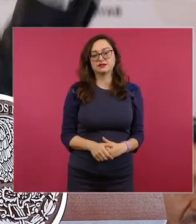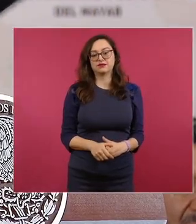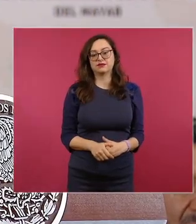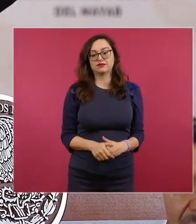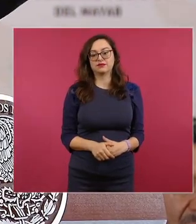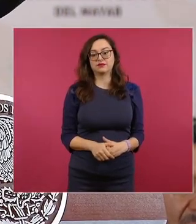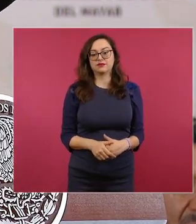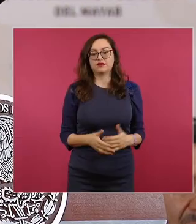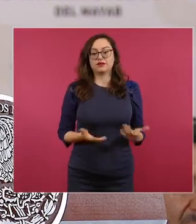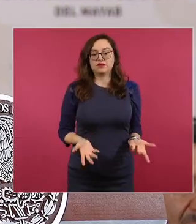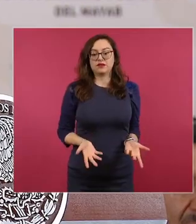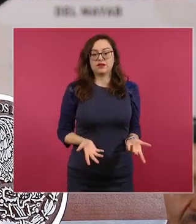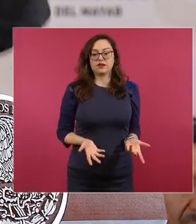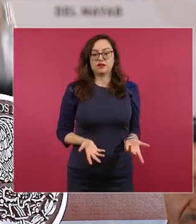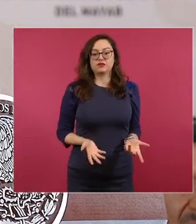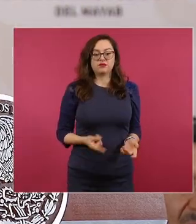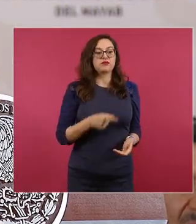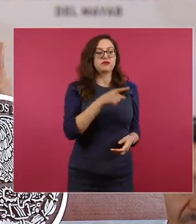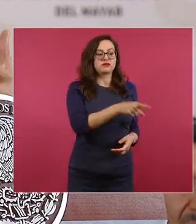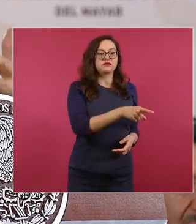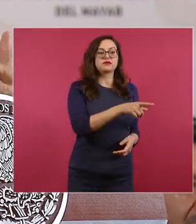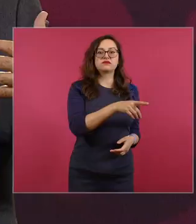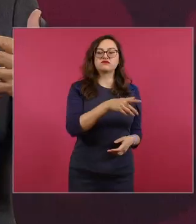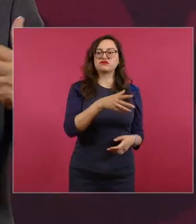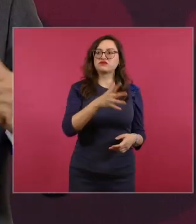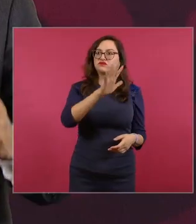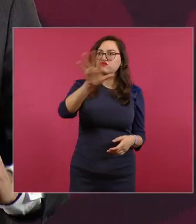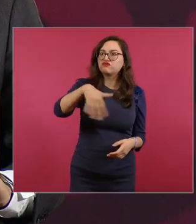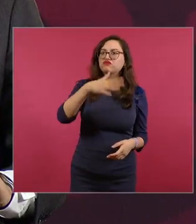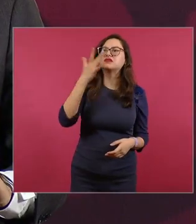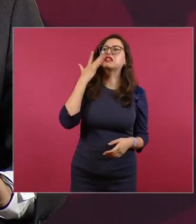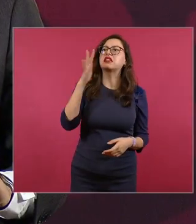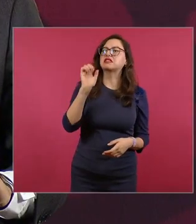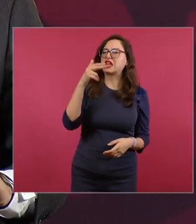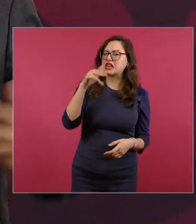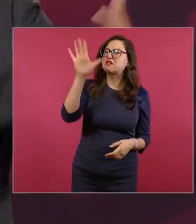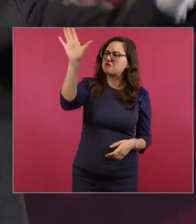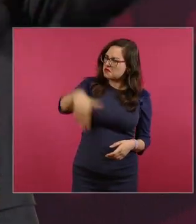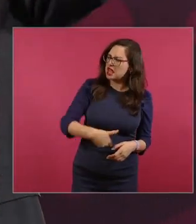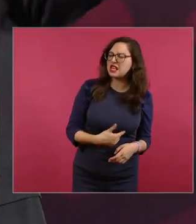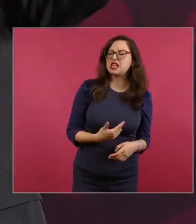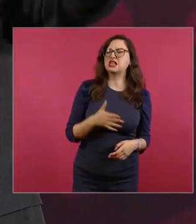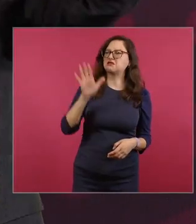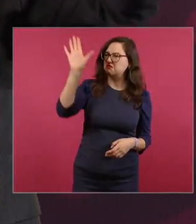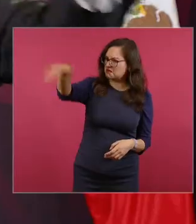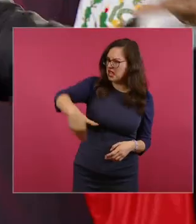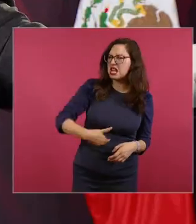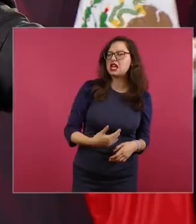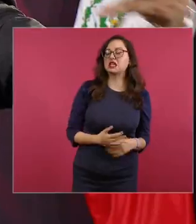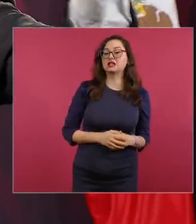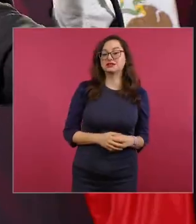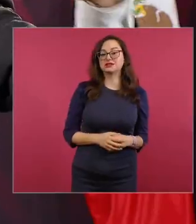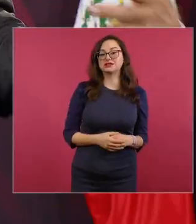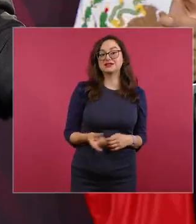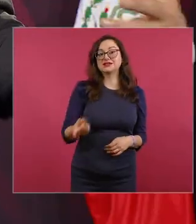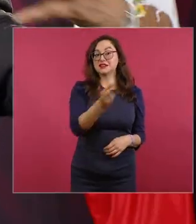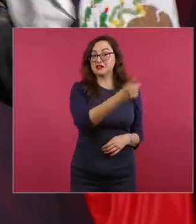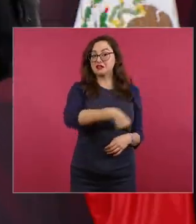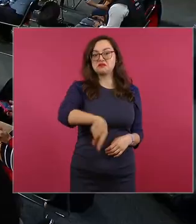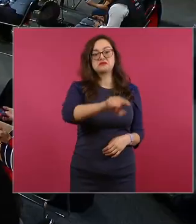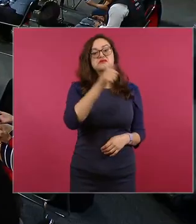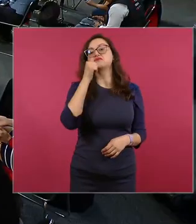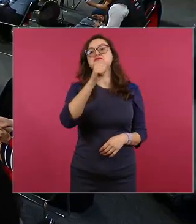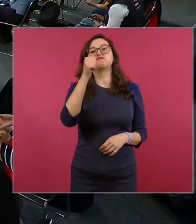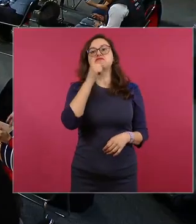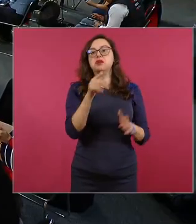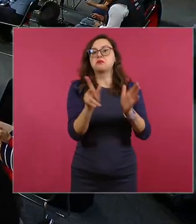que hasta lo fueron a buscar la última vez al extranjero, que tenían el control de